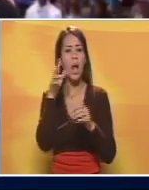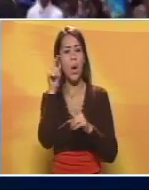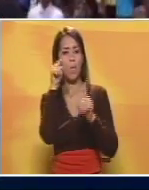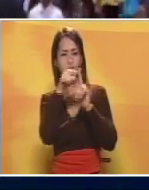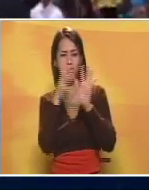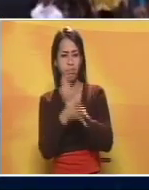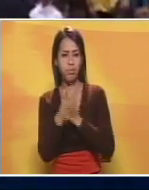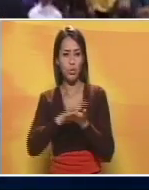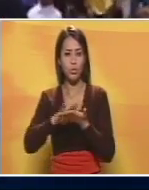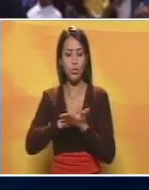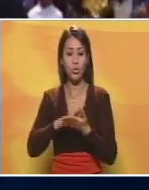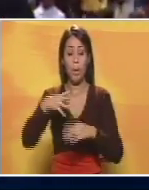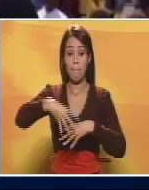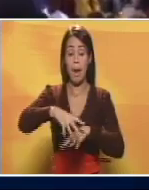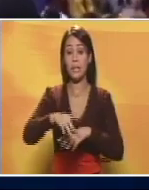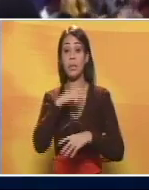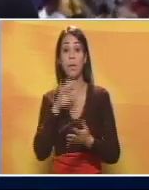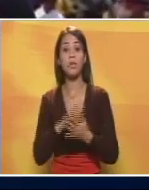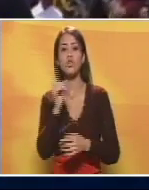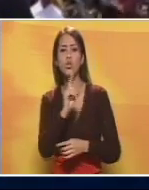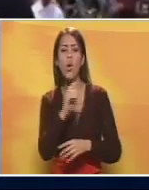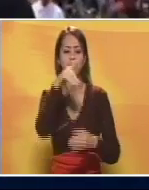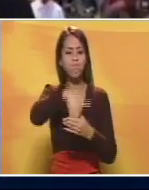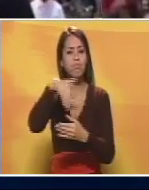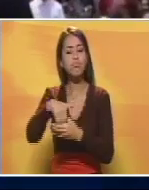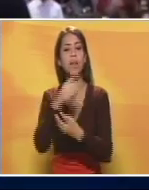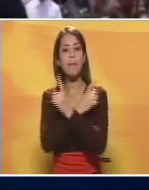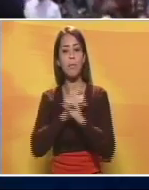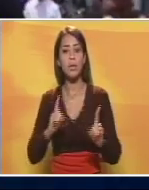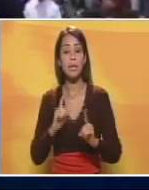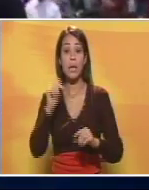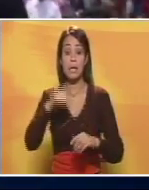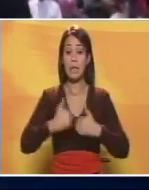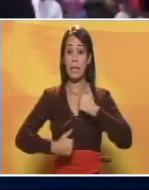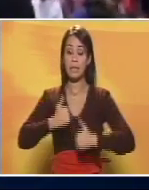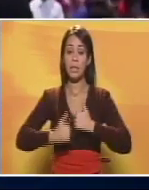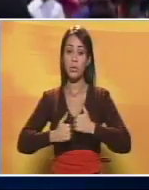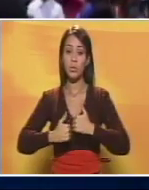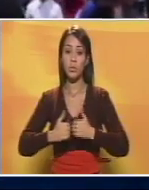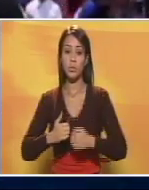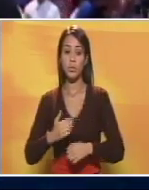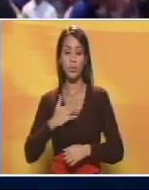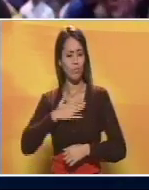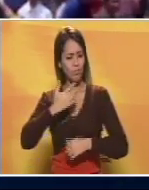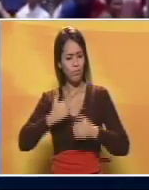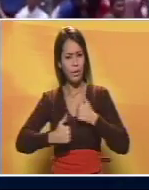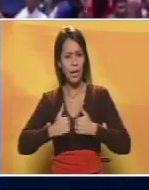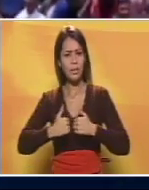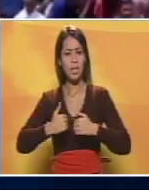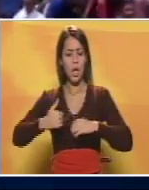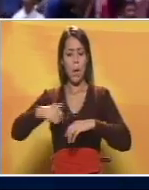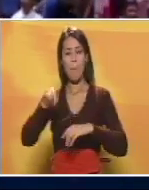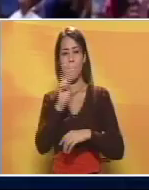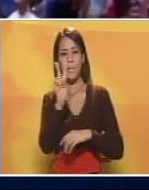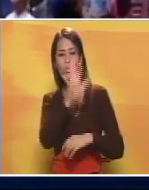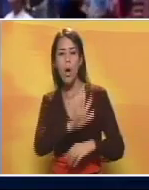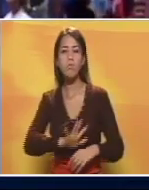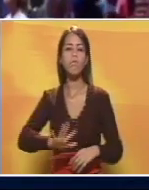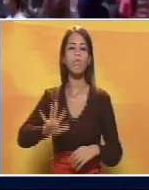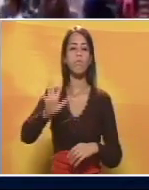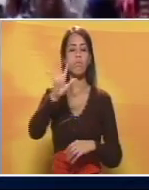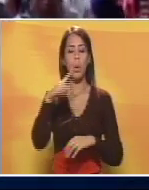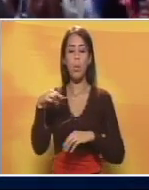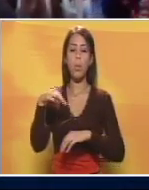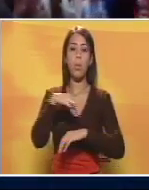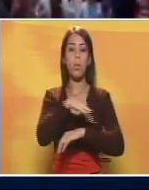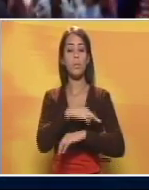marchas, no es con muertos, es con votos y con democracia. Y este candidato está recorriendo el país, subiendo 15